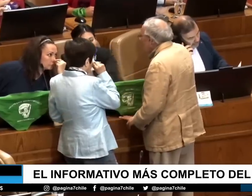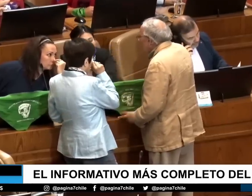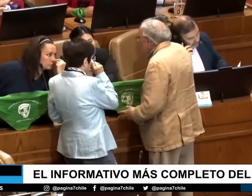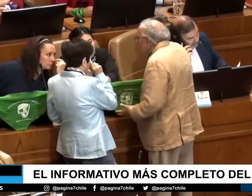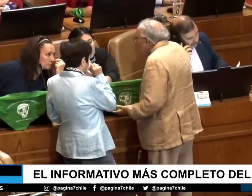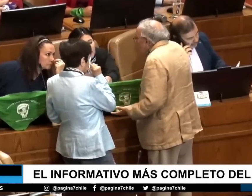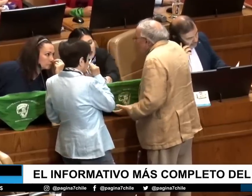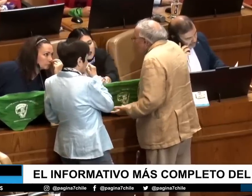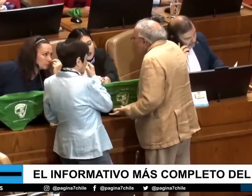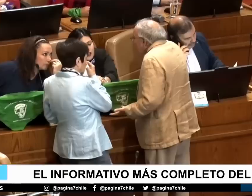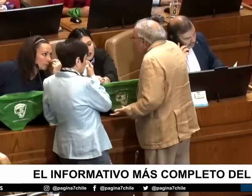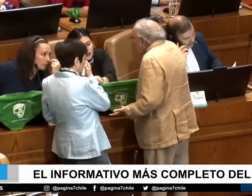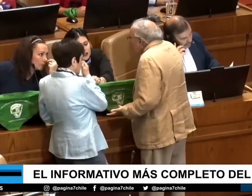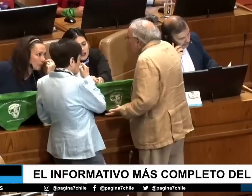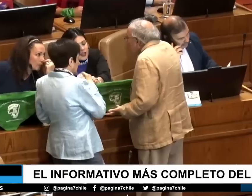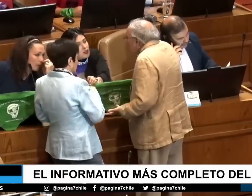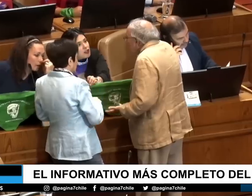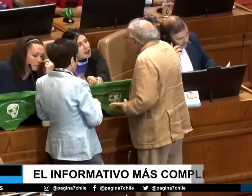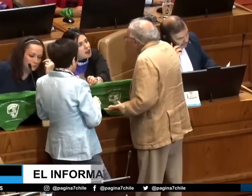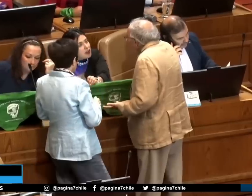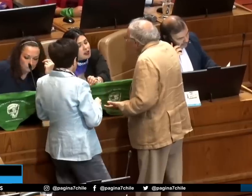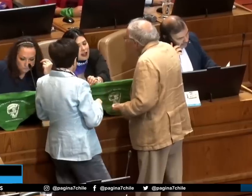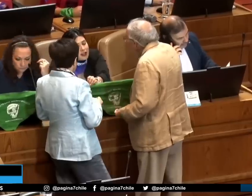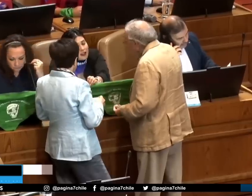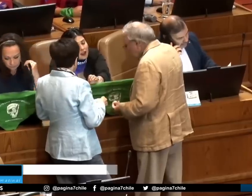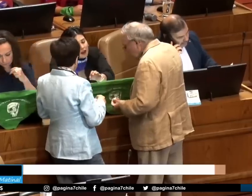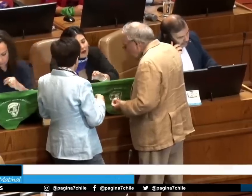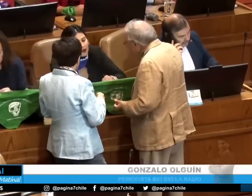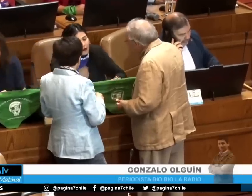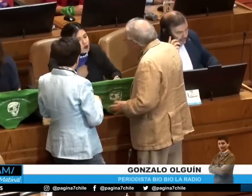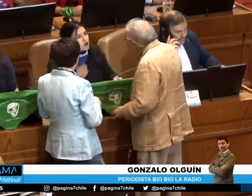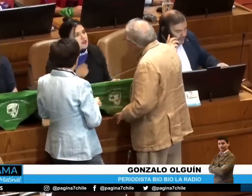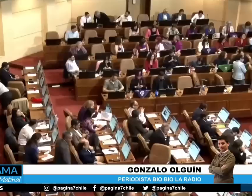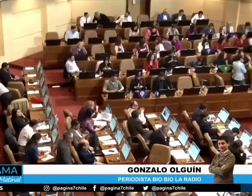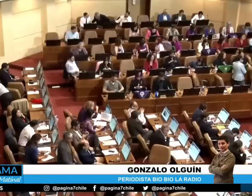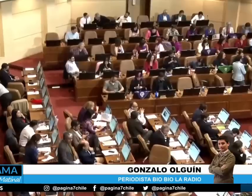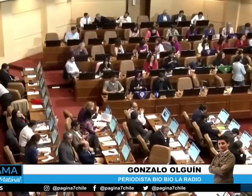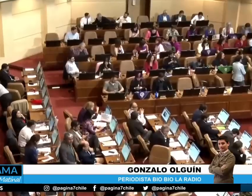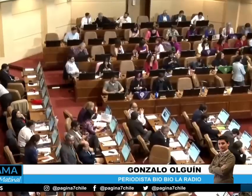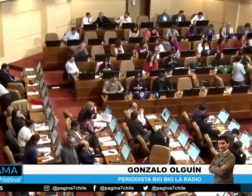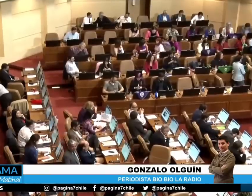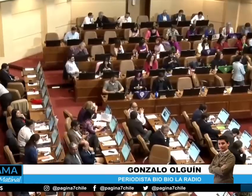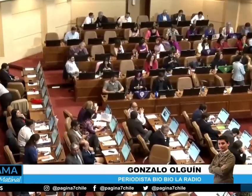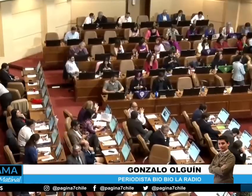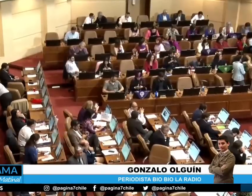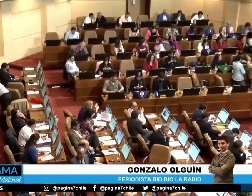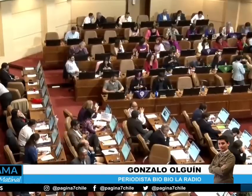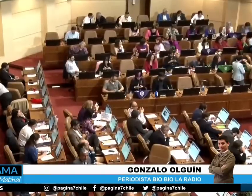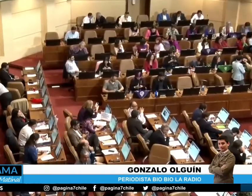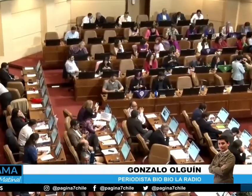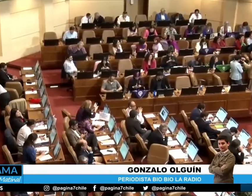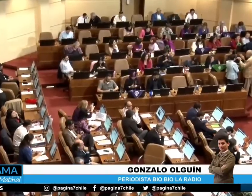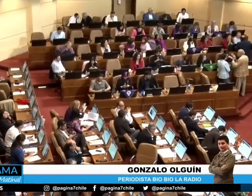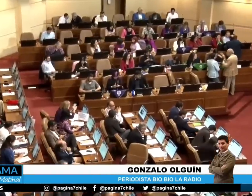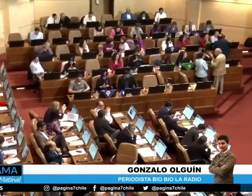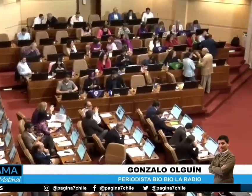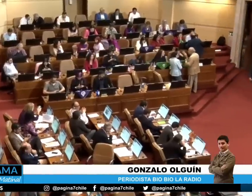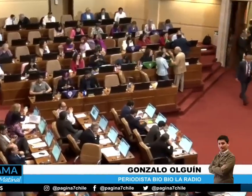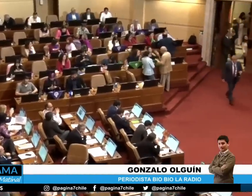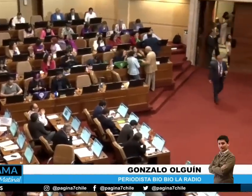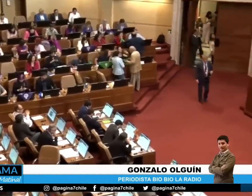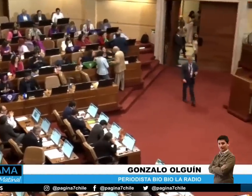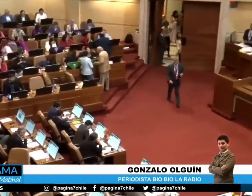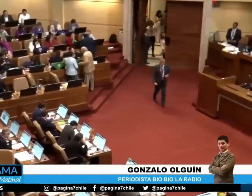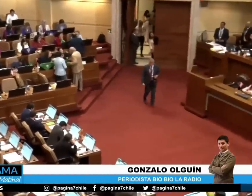permitir. Esta votación dejó preguntas abiertas y efectos aún por calcular. ¿Por qué, por ejemplo, el gobierno insistió en que